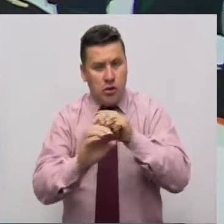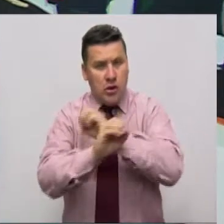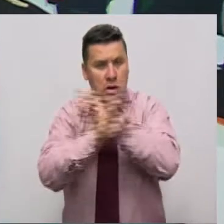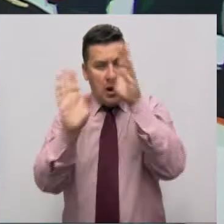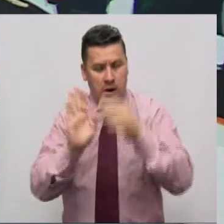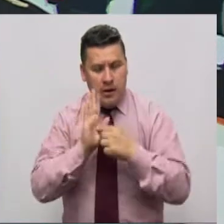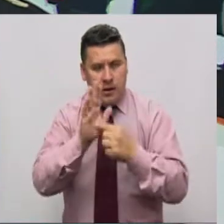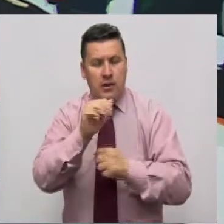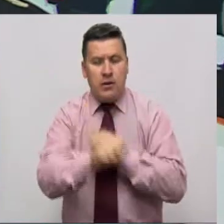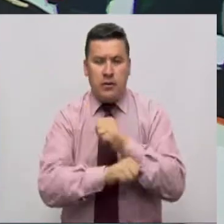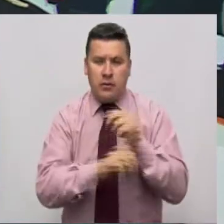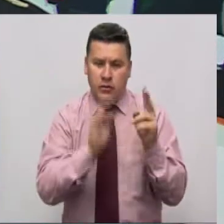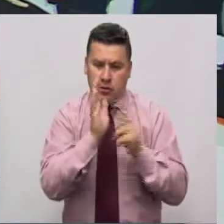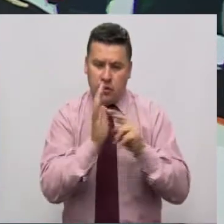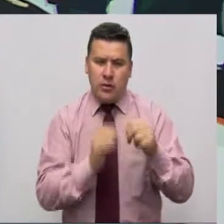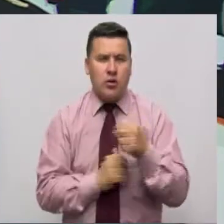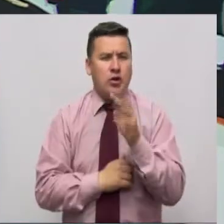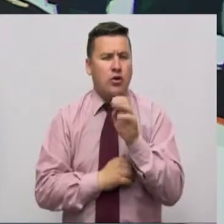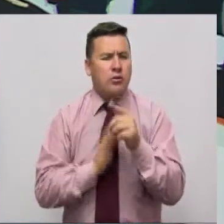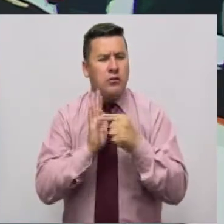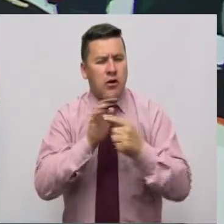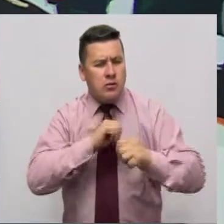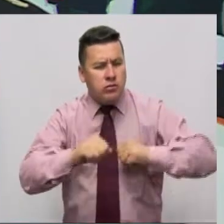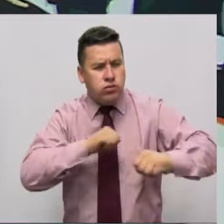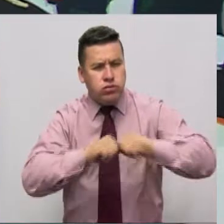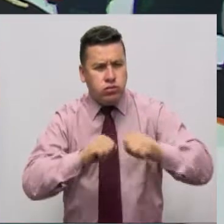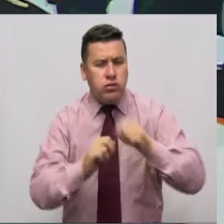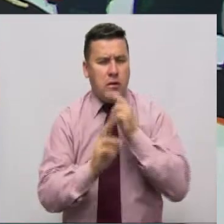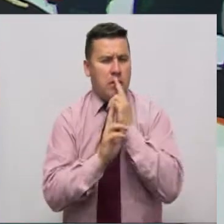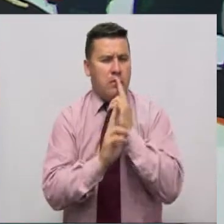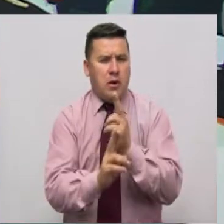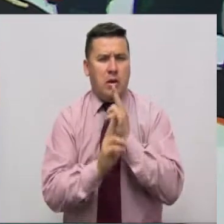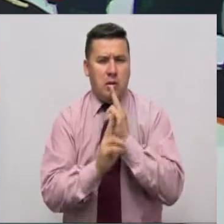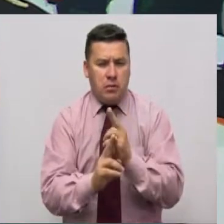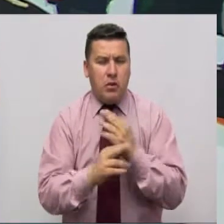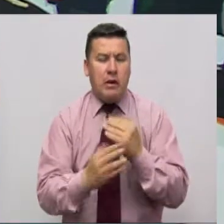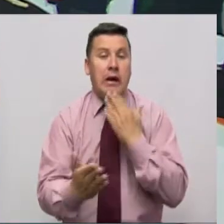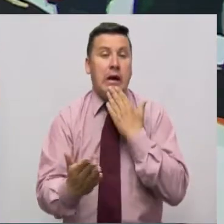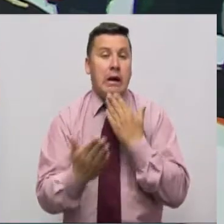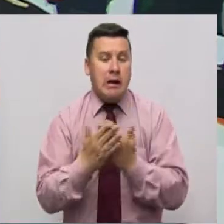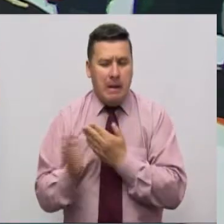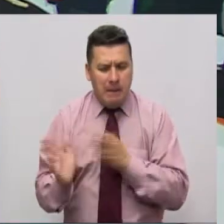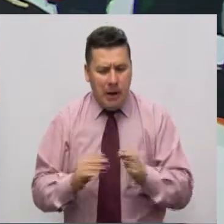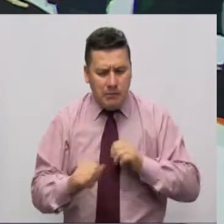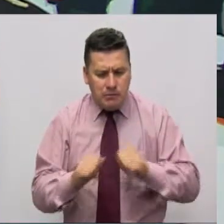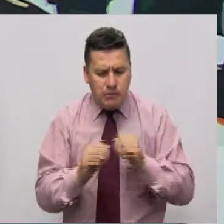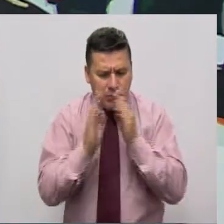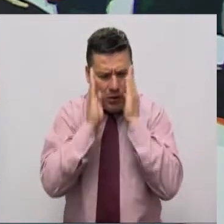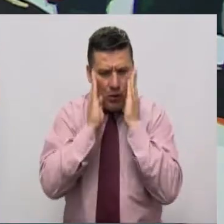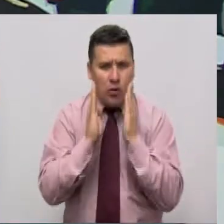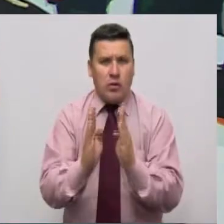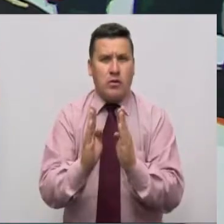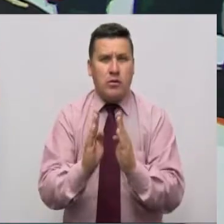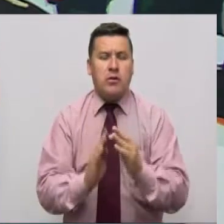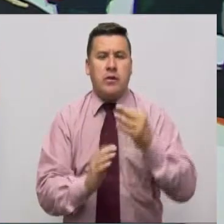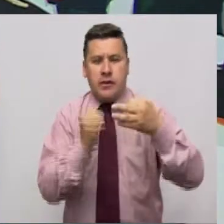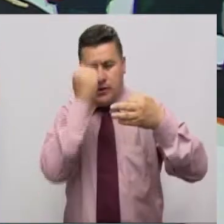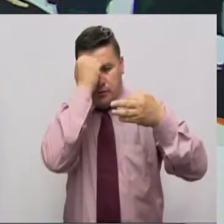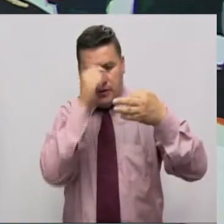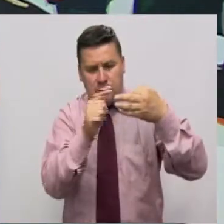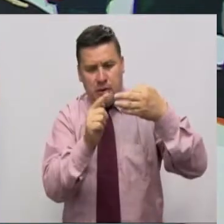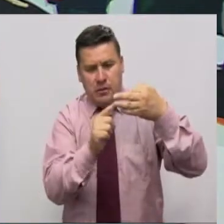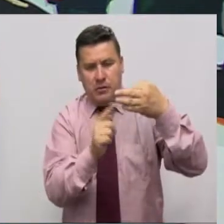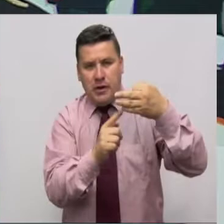una Contraloría transparente 2018, una gestión con resultados gracias a un plan de acción basado